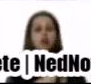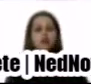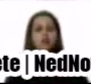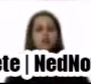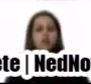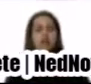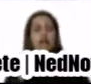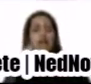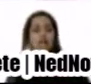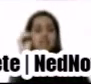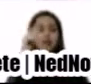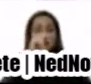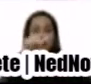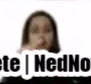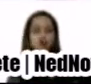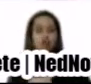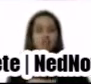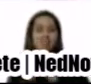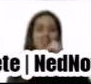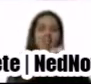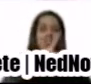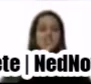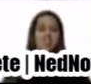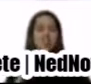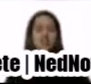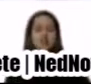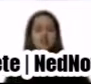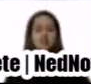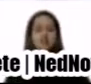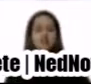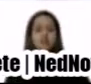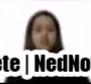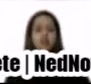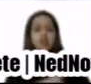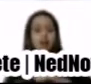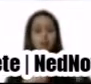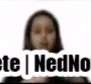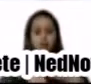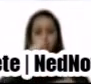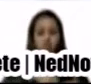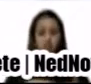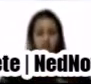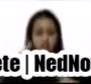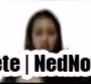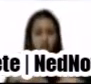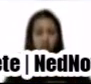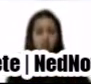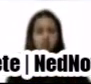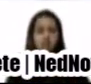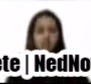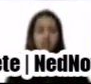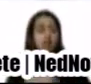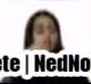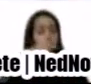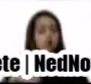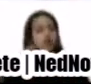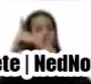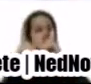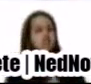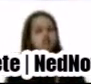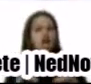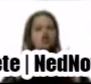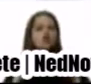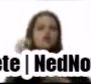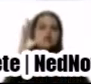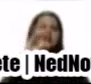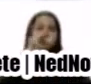hemisferio. Estamos de acuerdo, los valores democráticos son fundamentales para la construcción de la paz. Y eso, y por eso fundamentalmente